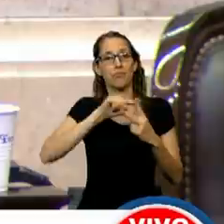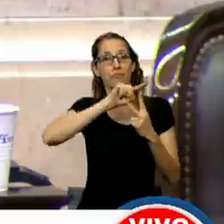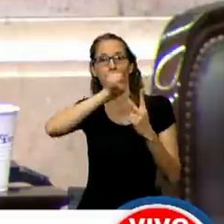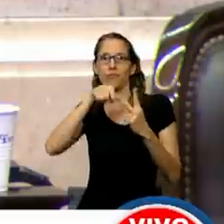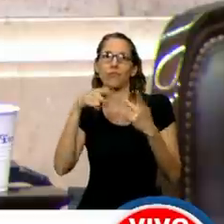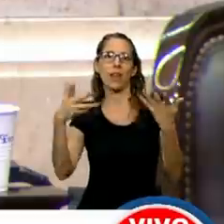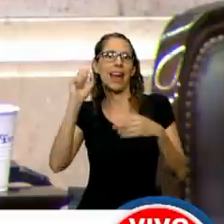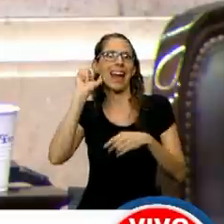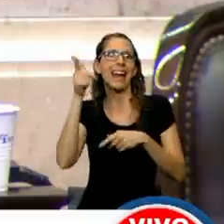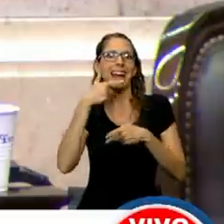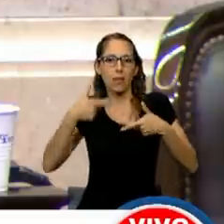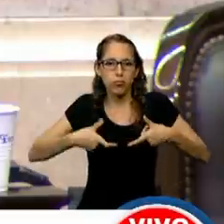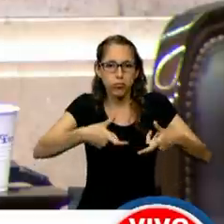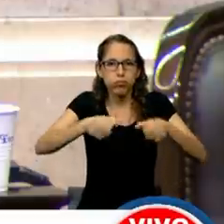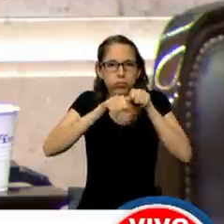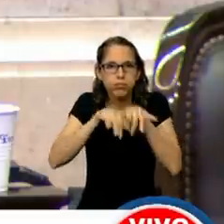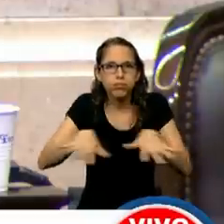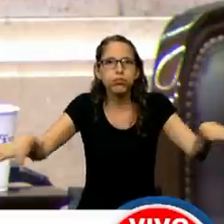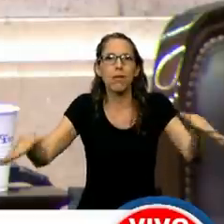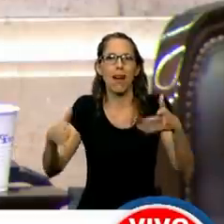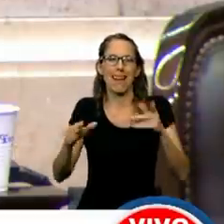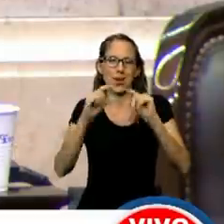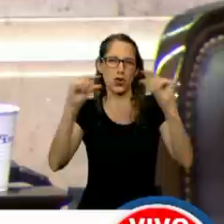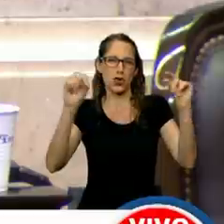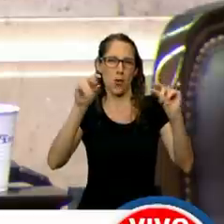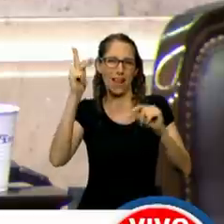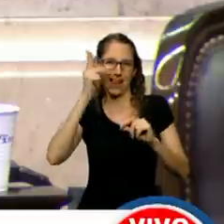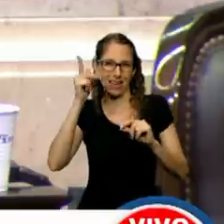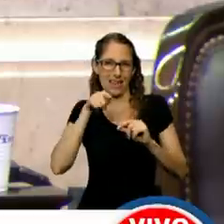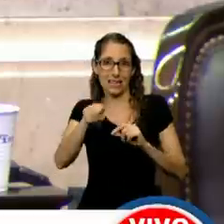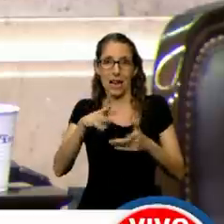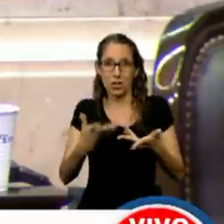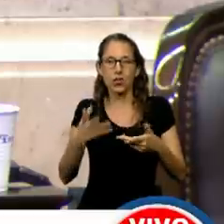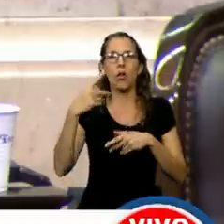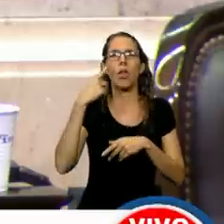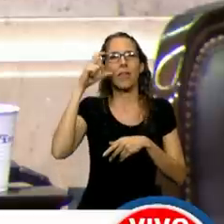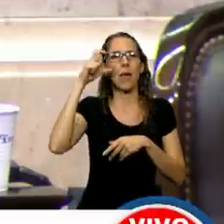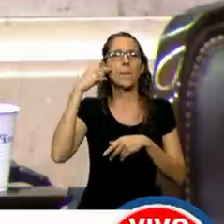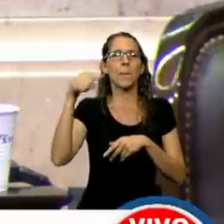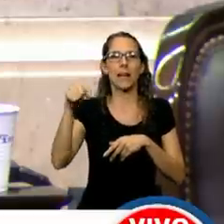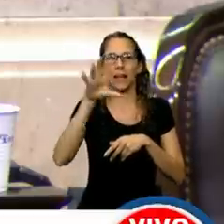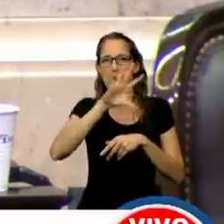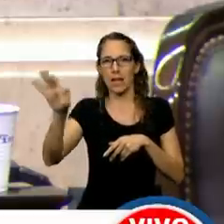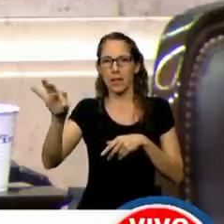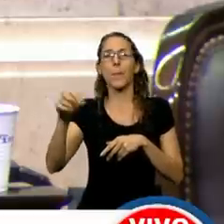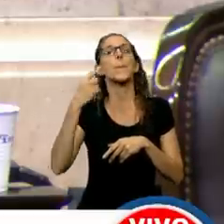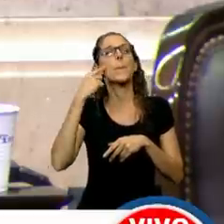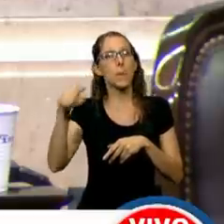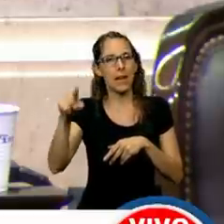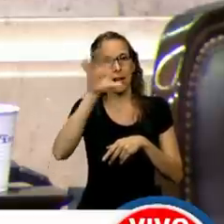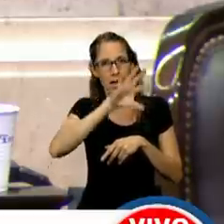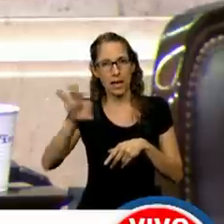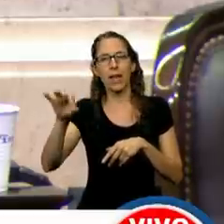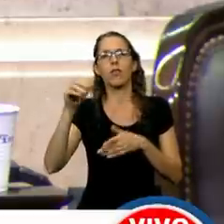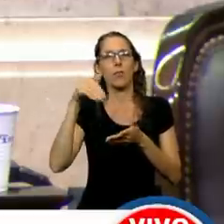gasoducto néstor kirchner eso tiene una inversión de 1.500 millones voy cerrando 1.500 millones